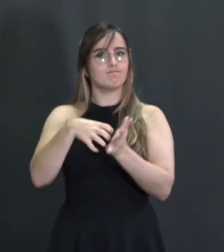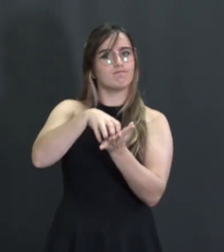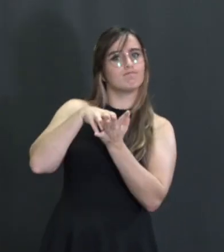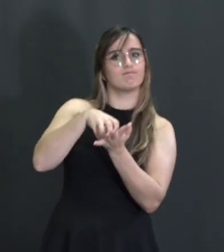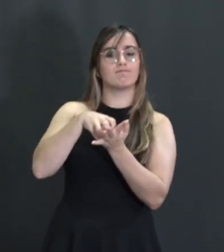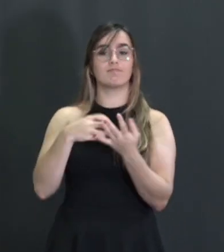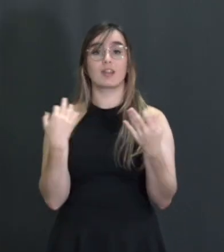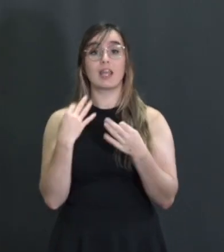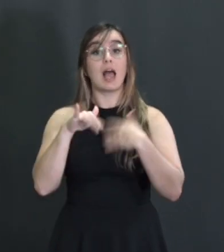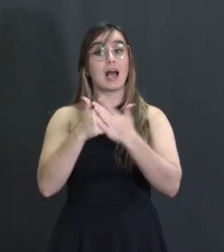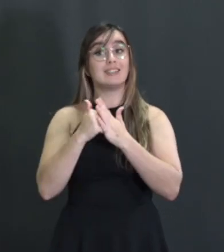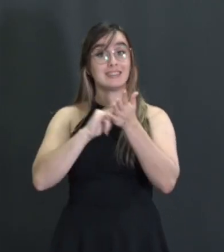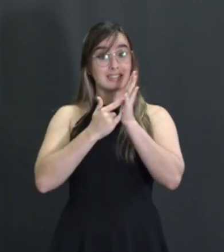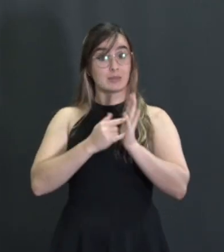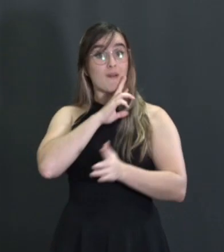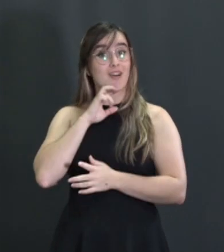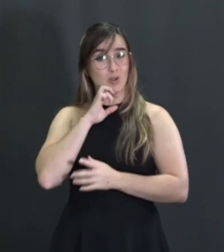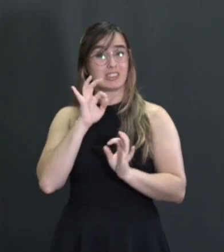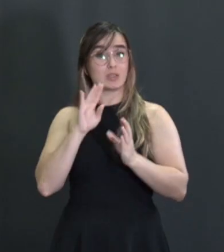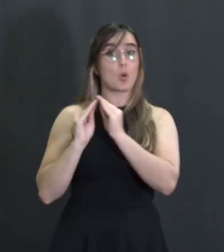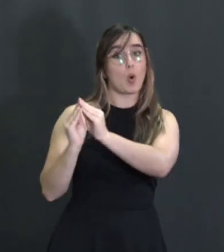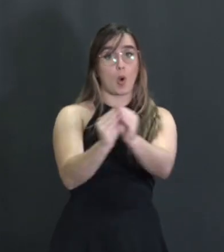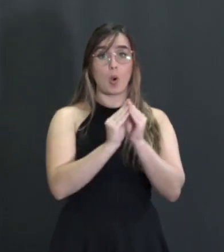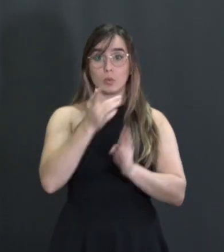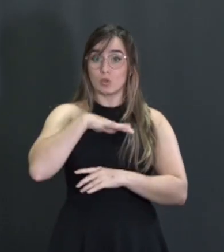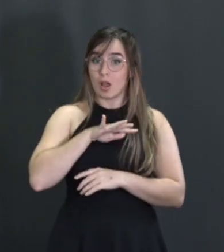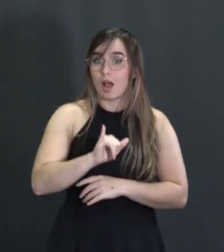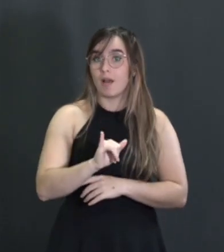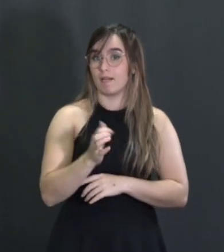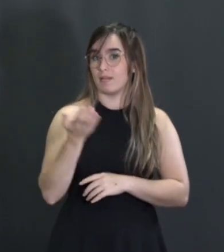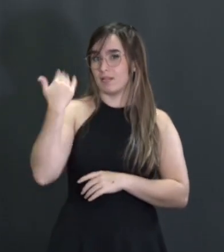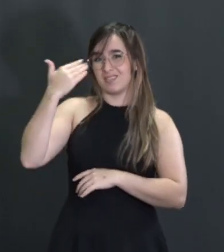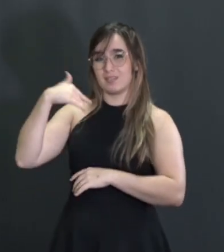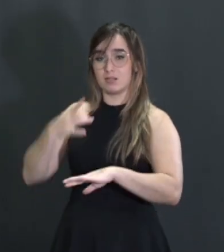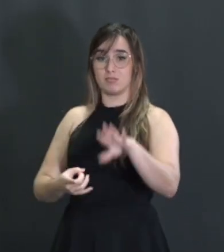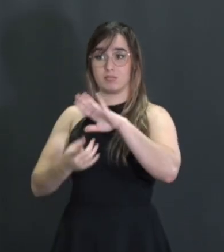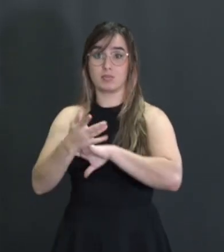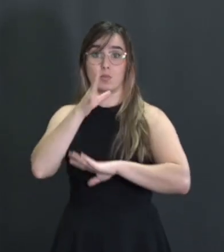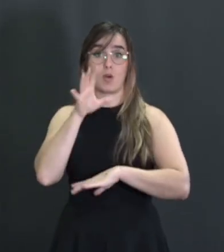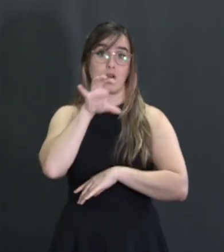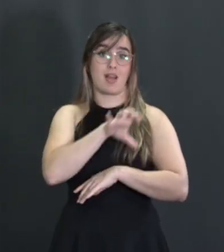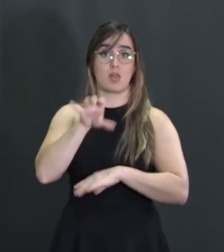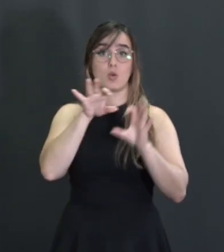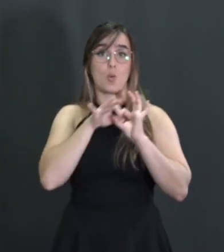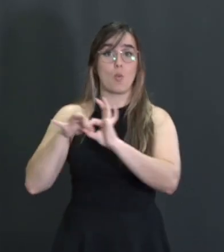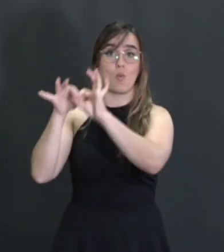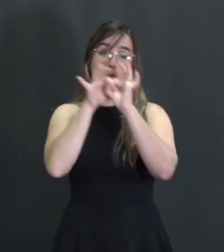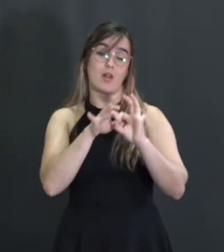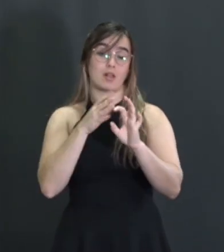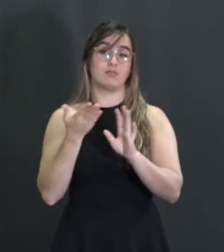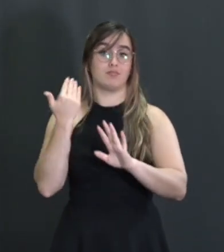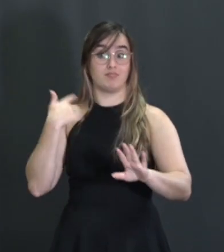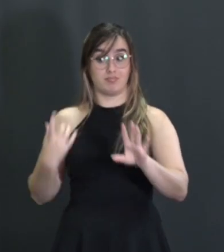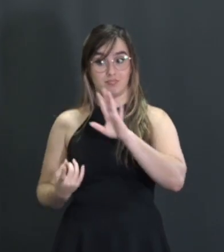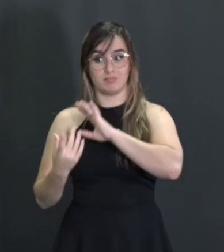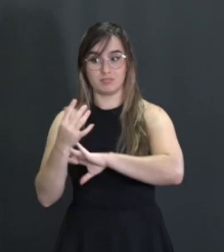cuestionando incluso el sistema de valores común, ¿no? que surgió a partir de Naciones Unidas y que ha dado instrumentos tan